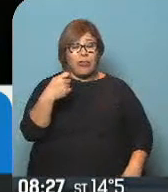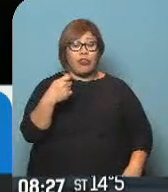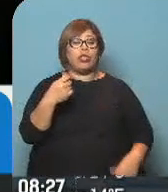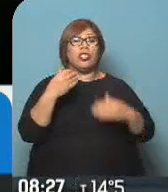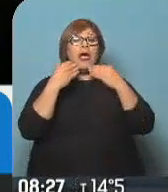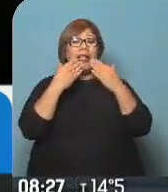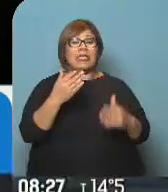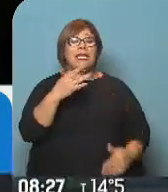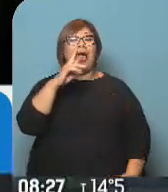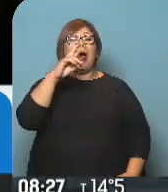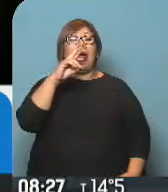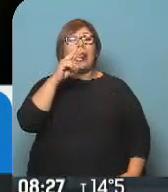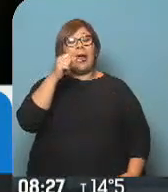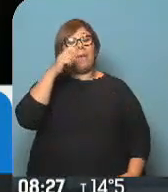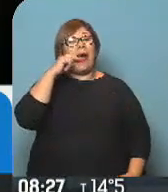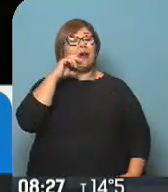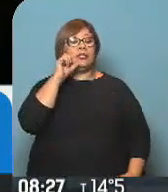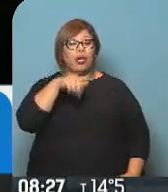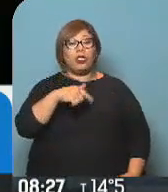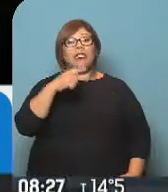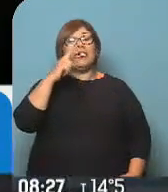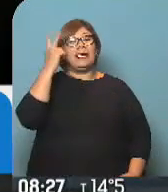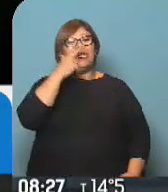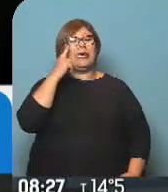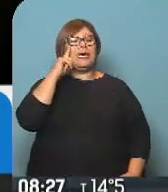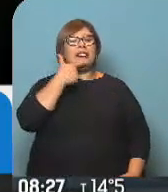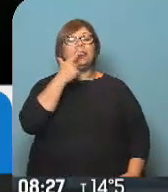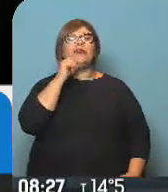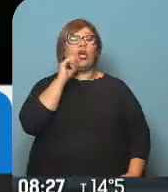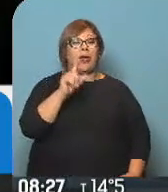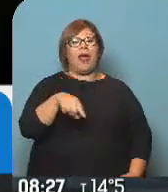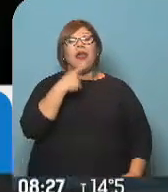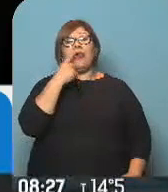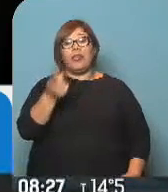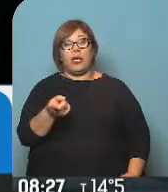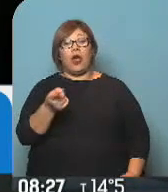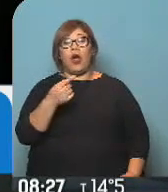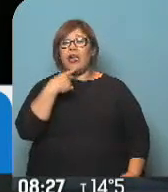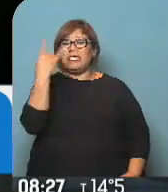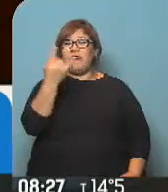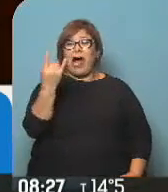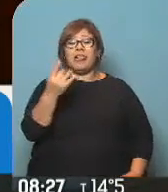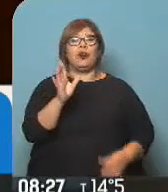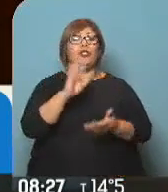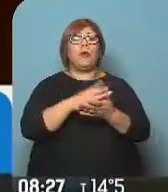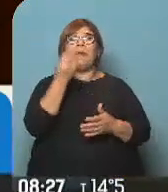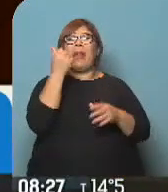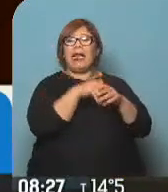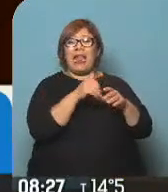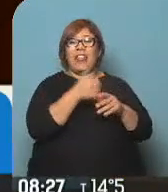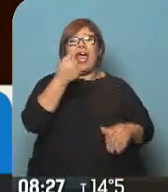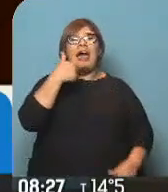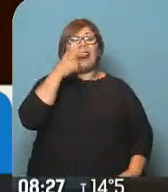la garantía del 82% móvil. Aseguró ante los legisladores que es falso que se esté usando el Fondo de Garantías